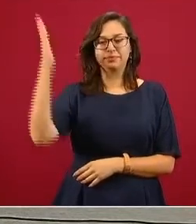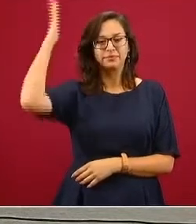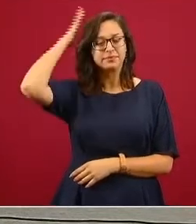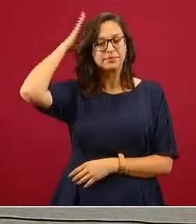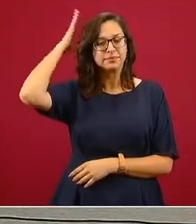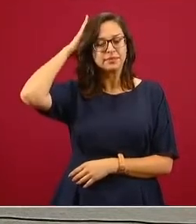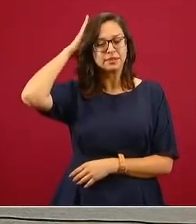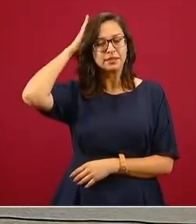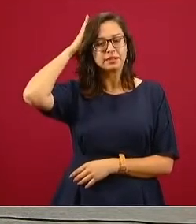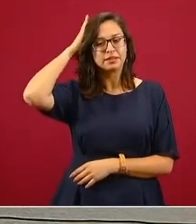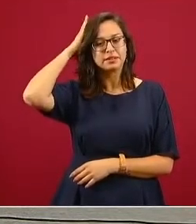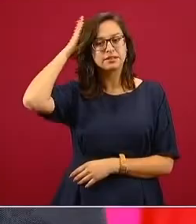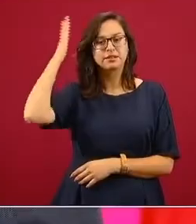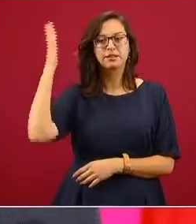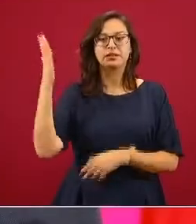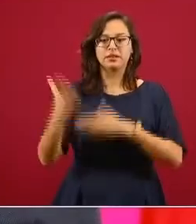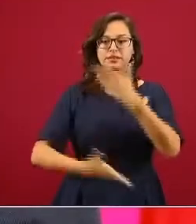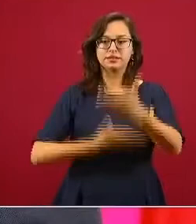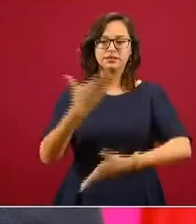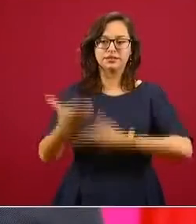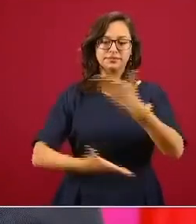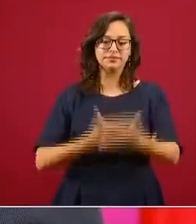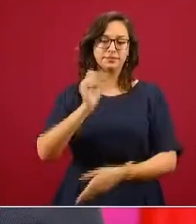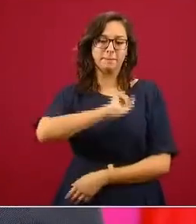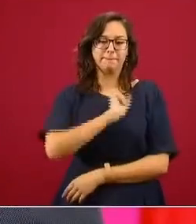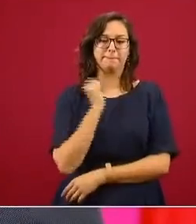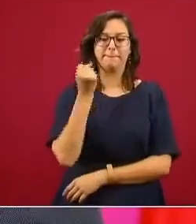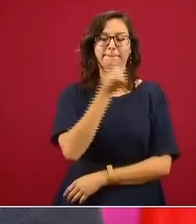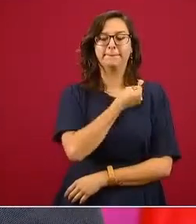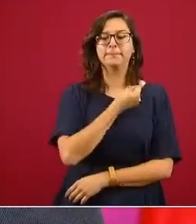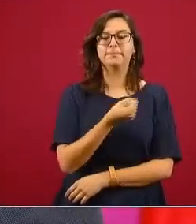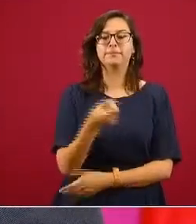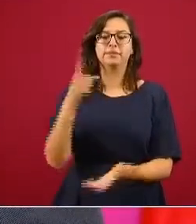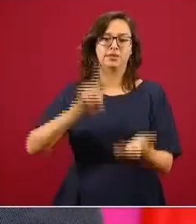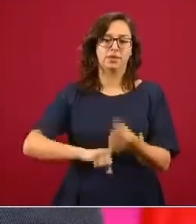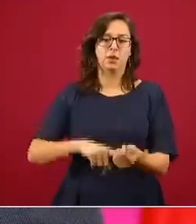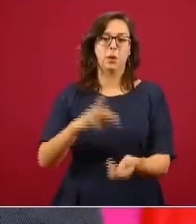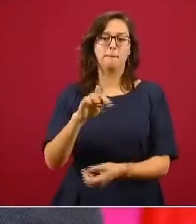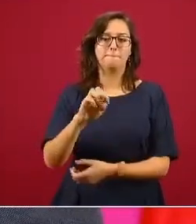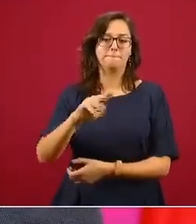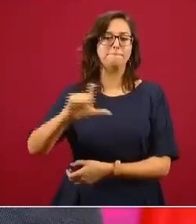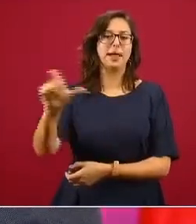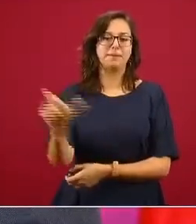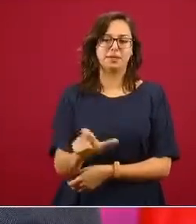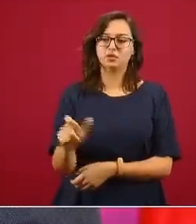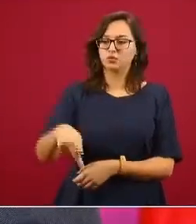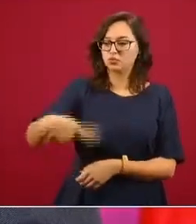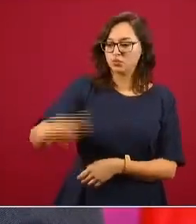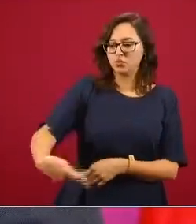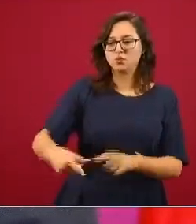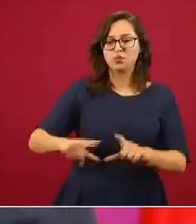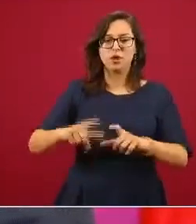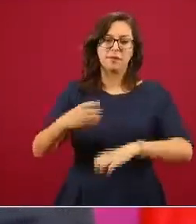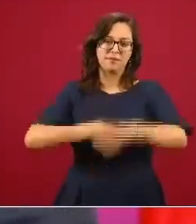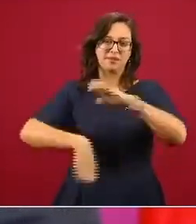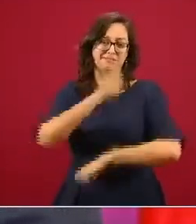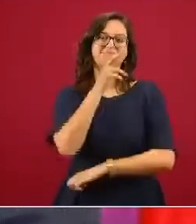titular, ya cambió la denominación, titular de los servicios de salud de Petróleos Mexicanos, nuestra compañía nacional de